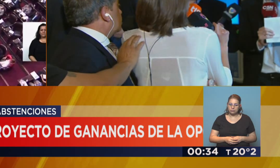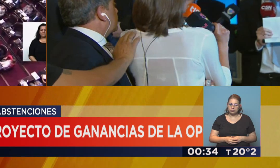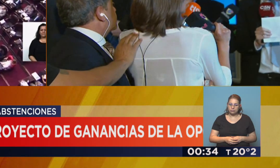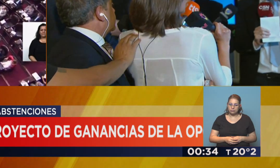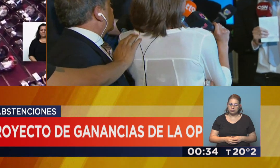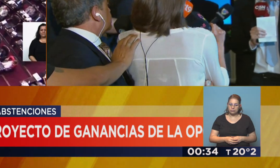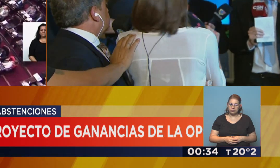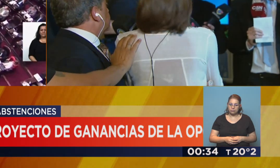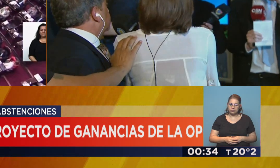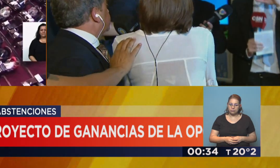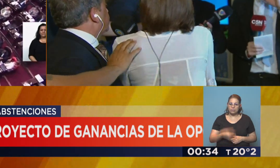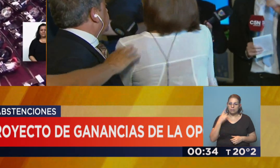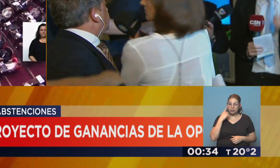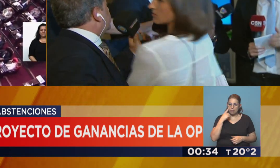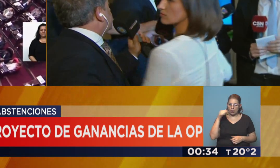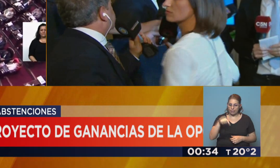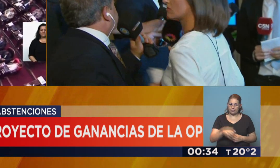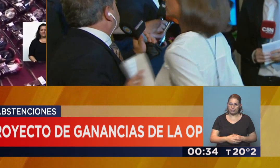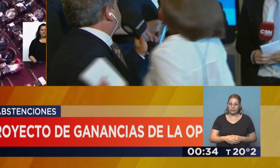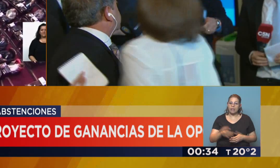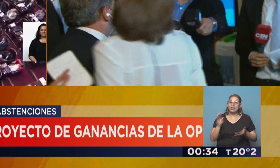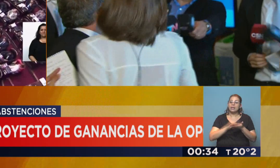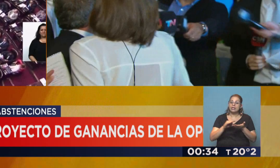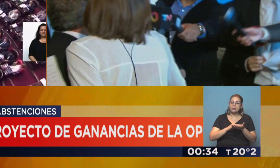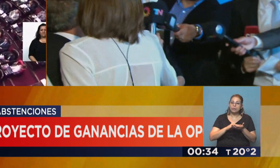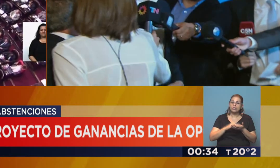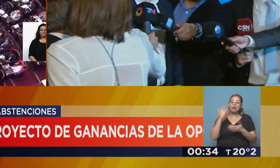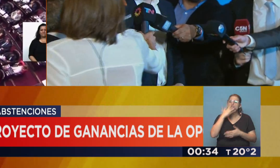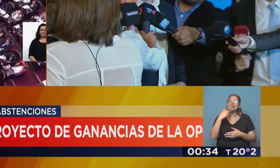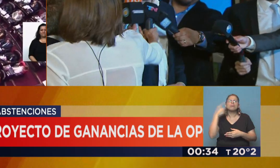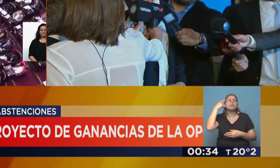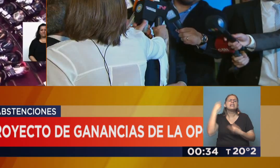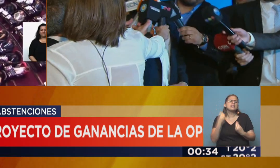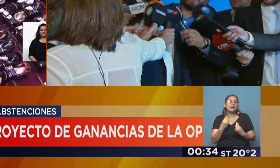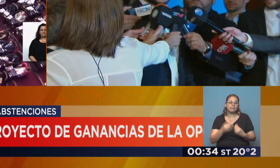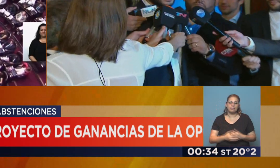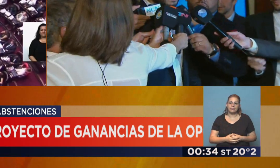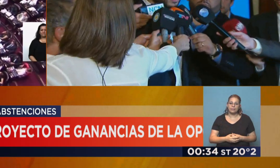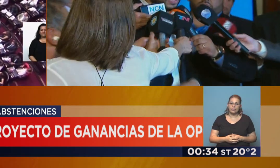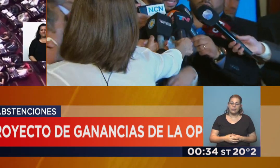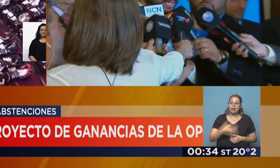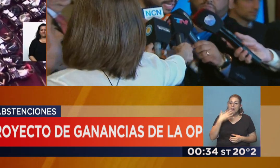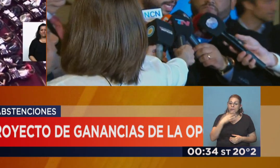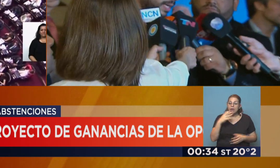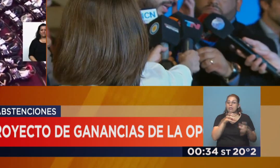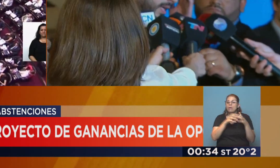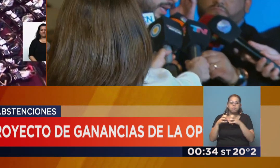Bueno, estamos en vivo. Bueno, diputado Facundo Moyano, su impresión. Bueno, la verdad que después de un